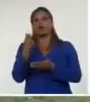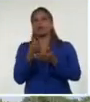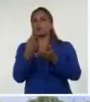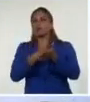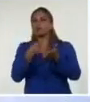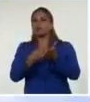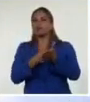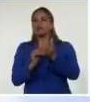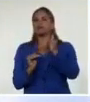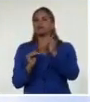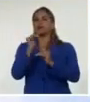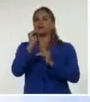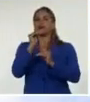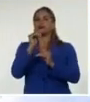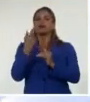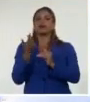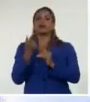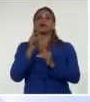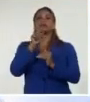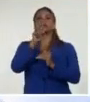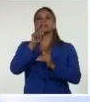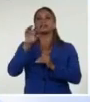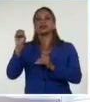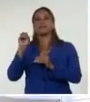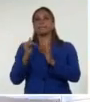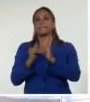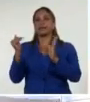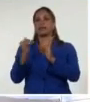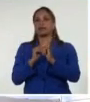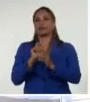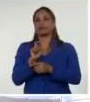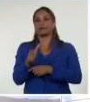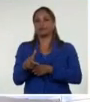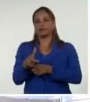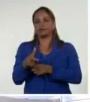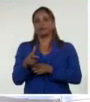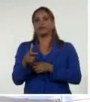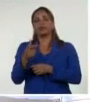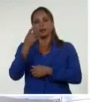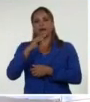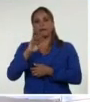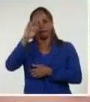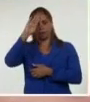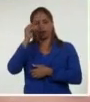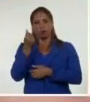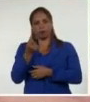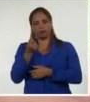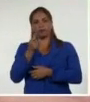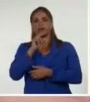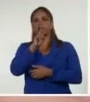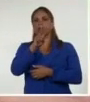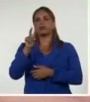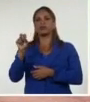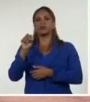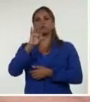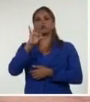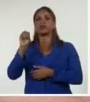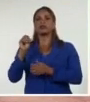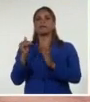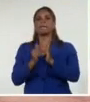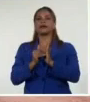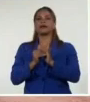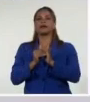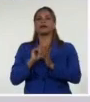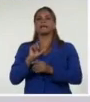que sobrepasa los 100 millones de pesos en moneda nacional y los 280 mil